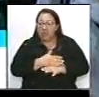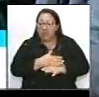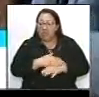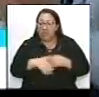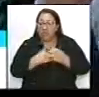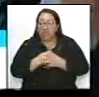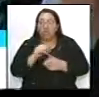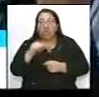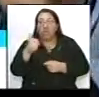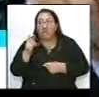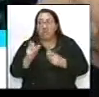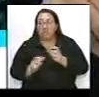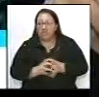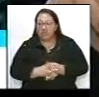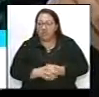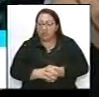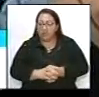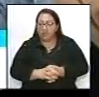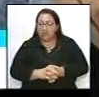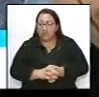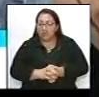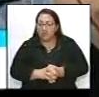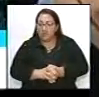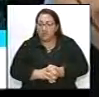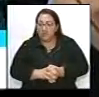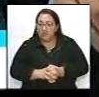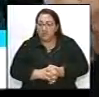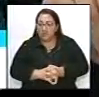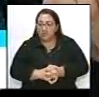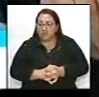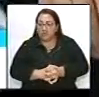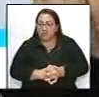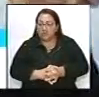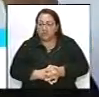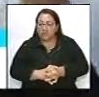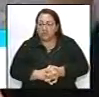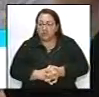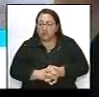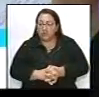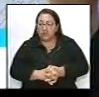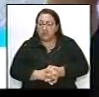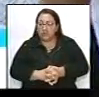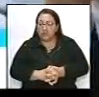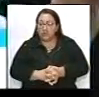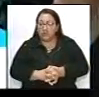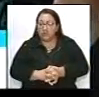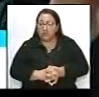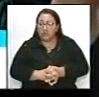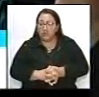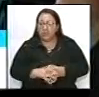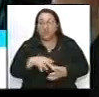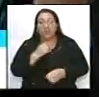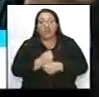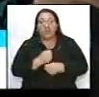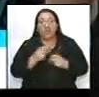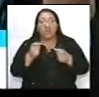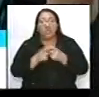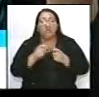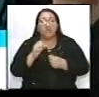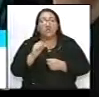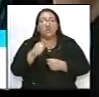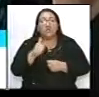por terceros, dice. Esto es, trabajadores del despacho congresal a delegación del congresista Daniel